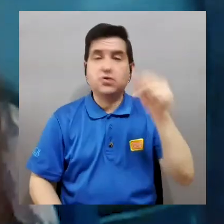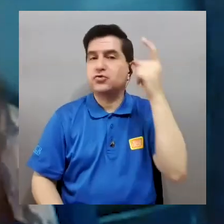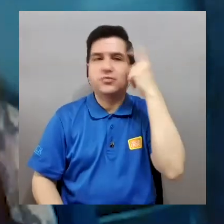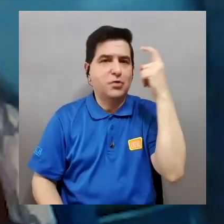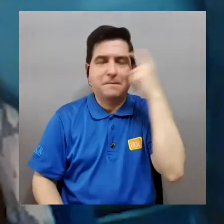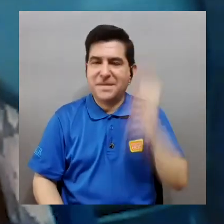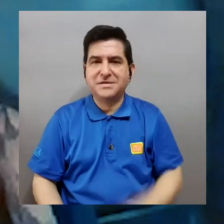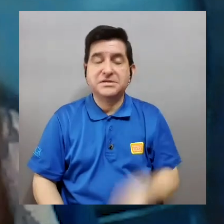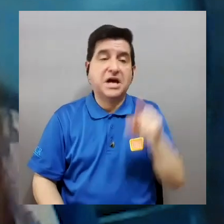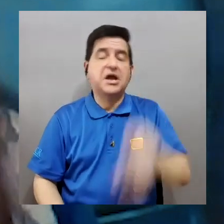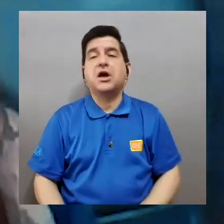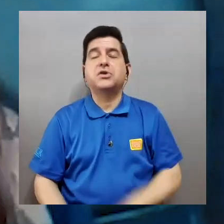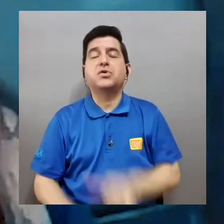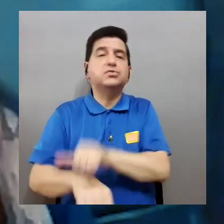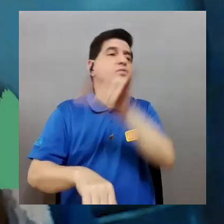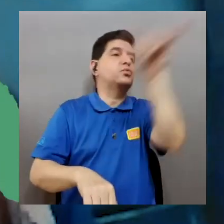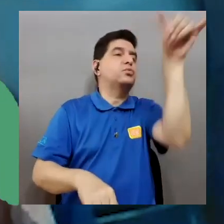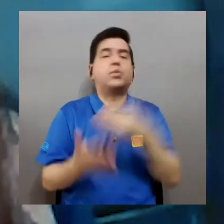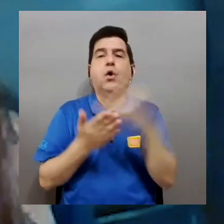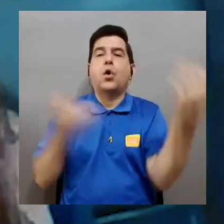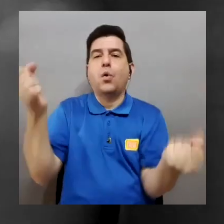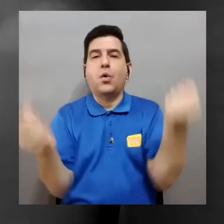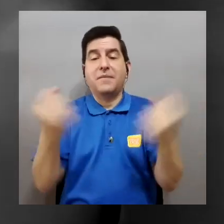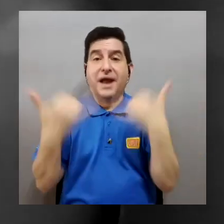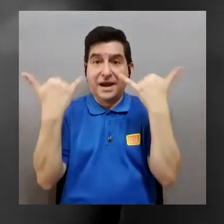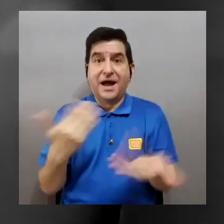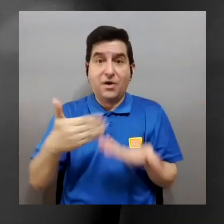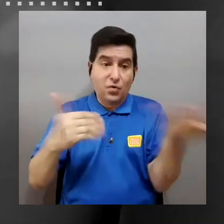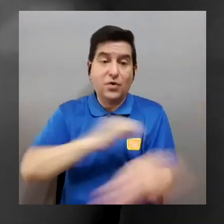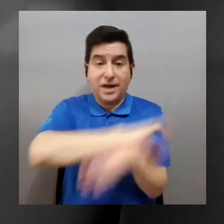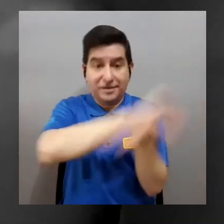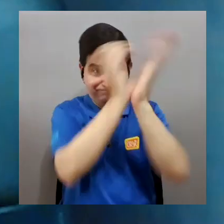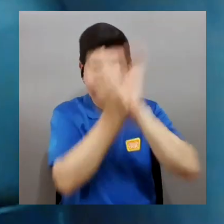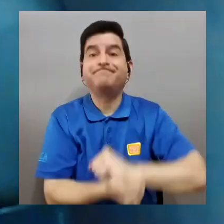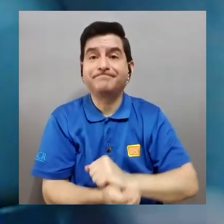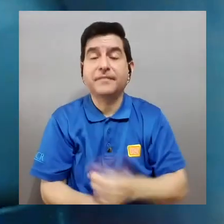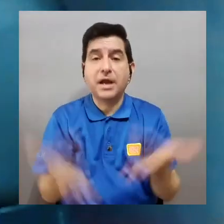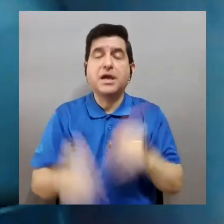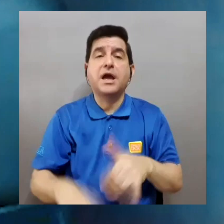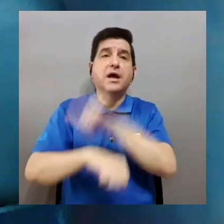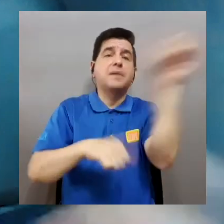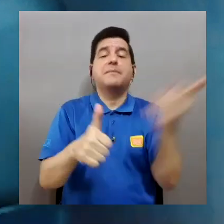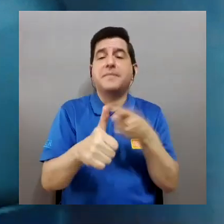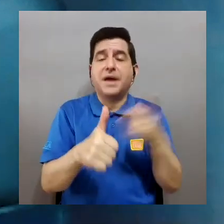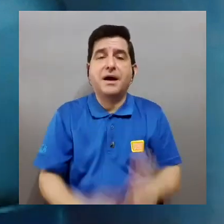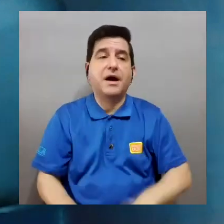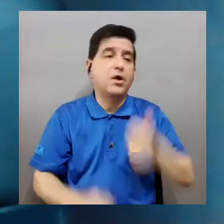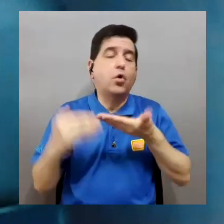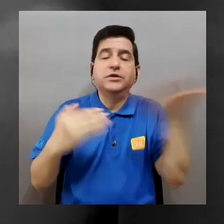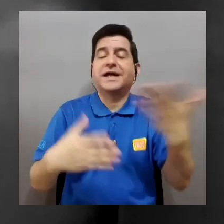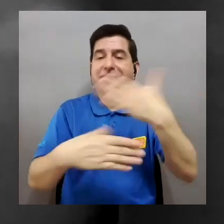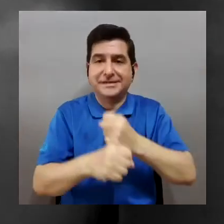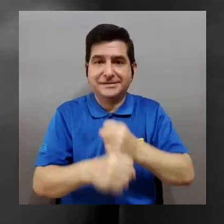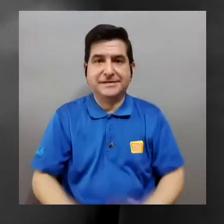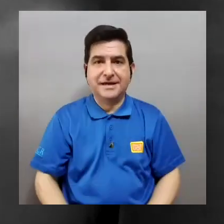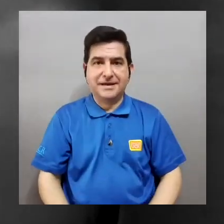estaban pensando en que iban a viajar o que iban a comprar un carro. Ahora las cosas han cambiado muchísimo. Quieren viajar primero, quieren hacer otras cosas.